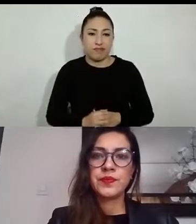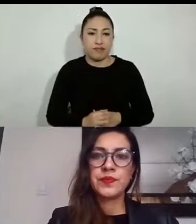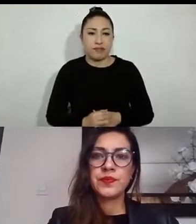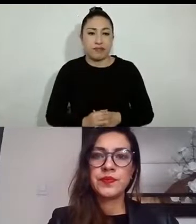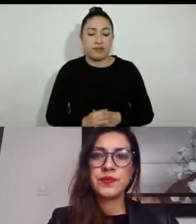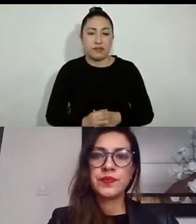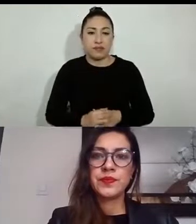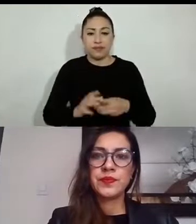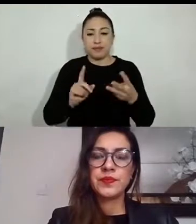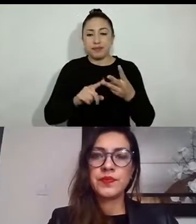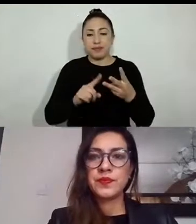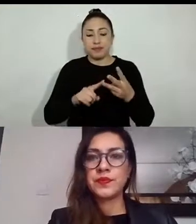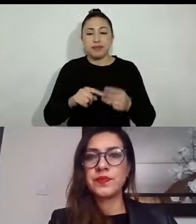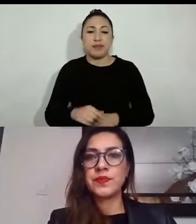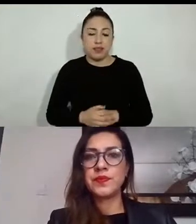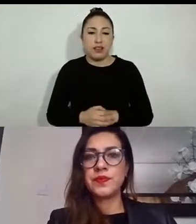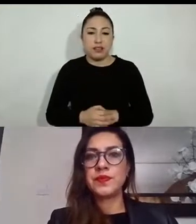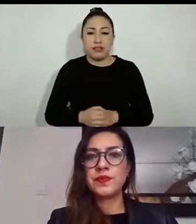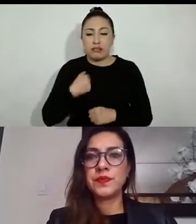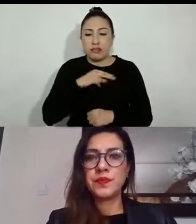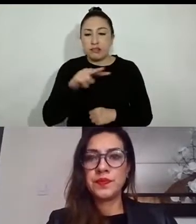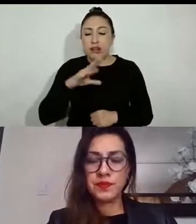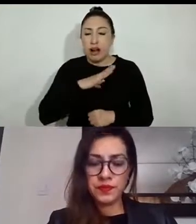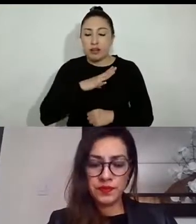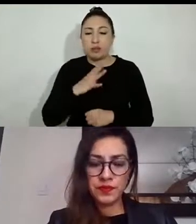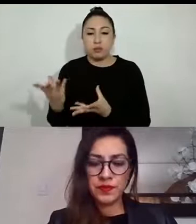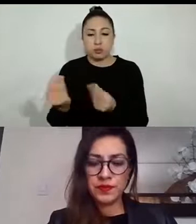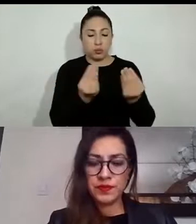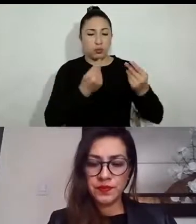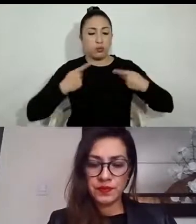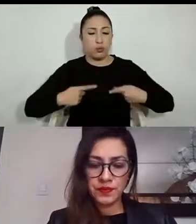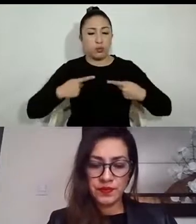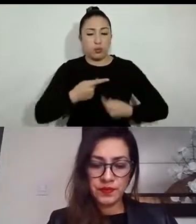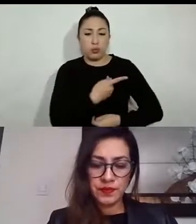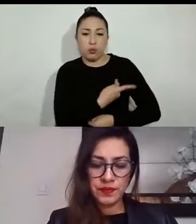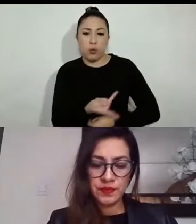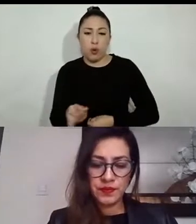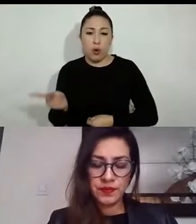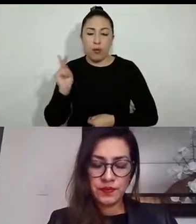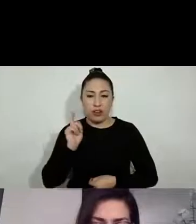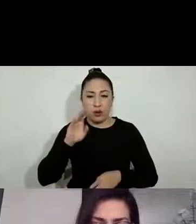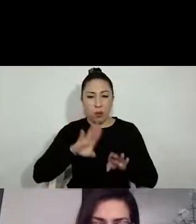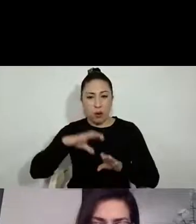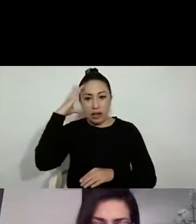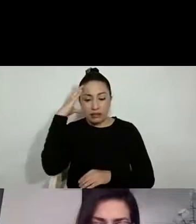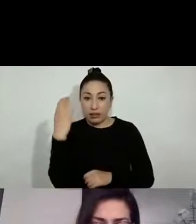Crecimiento de la pobreza y de la pobreza extrema en un país en el que,